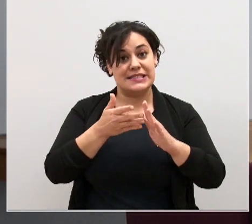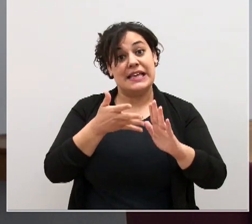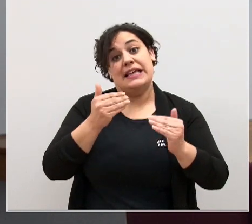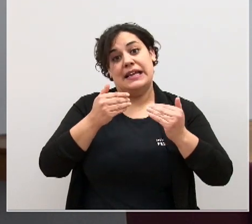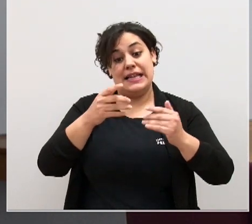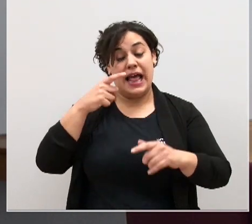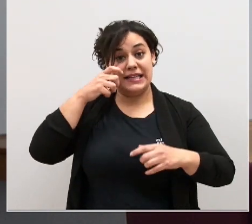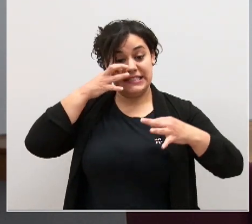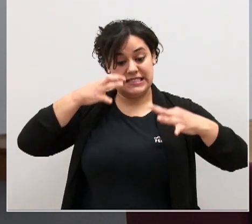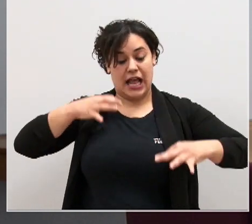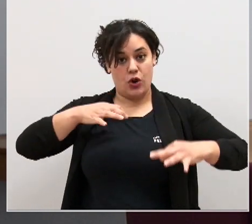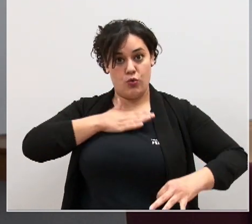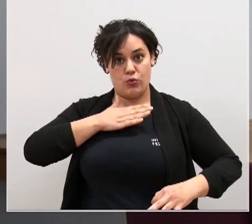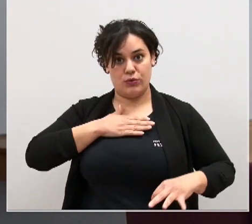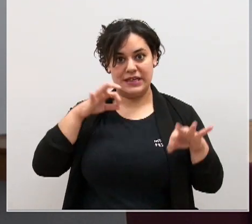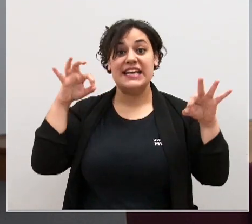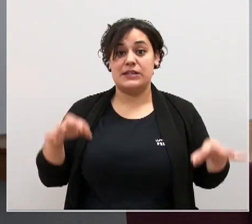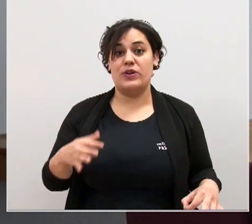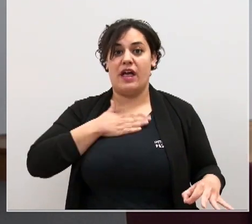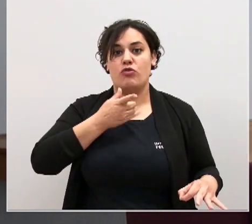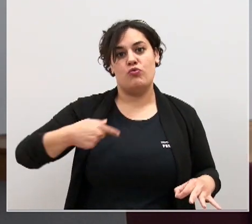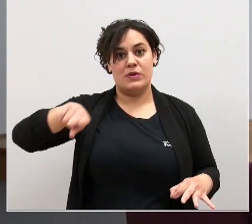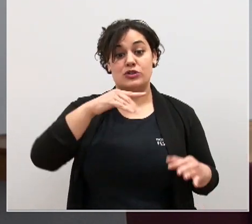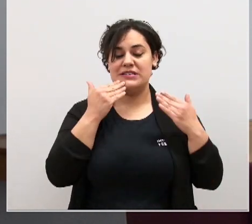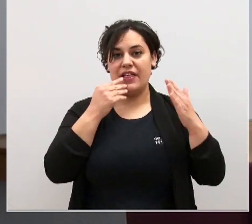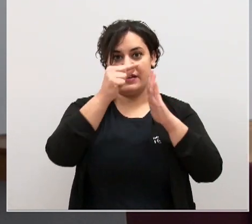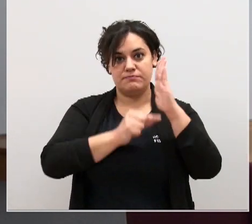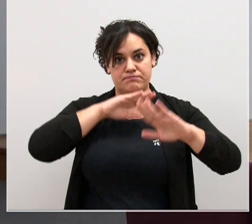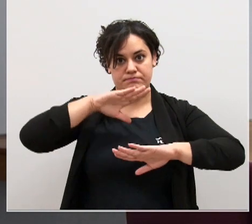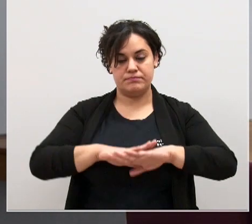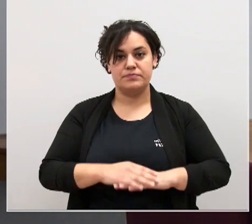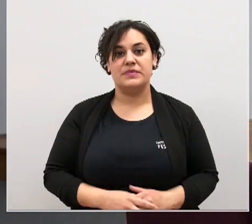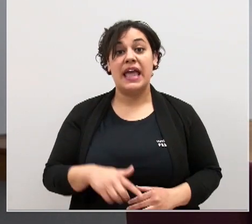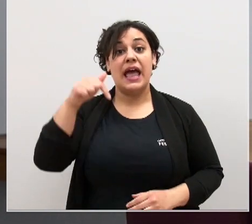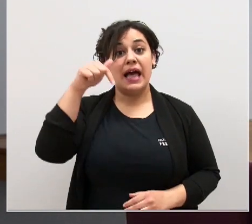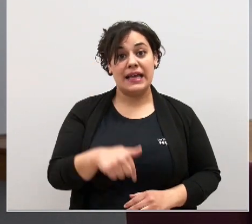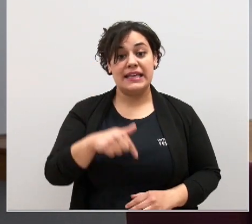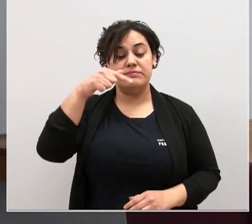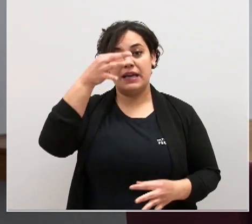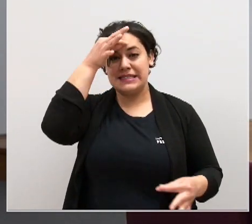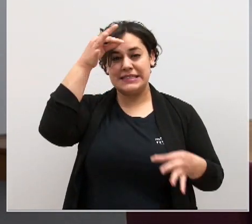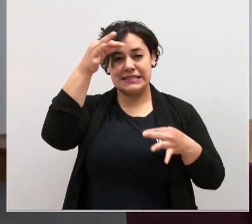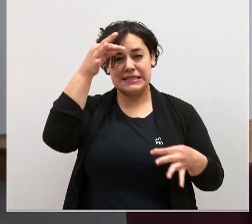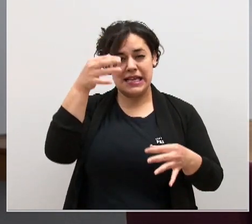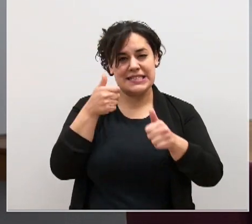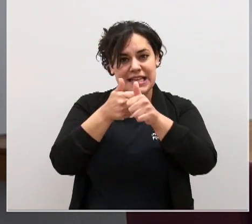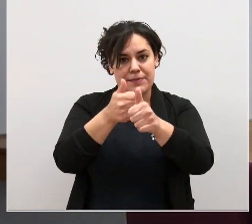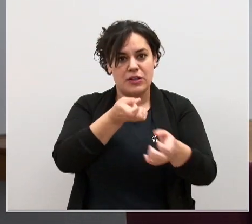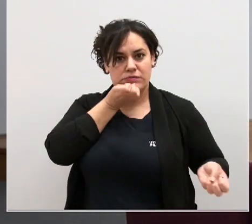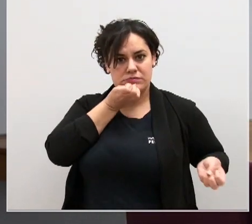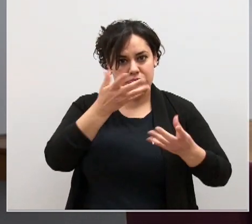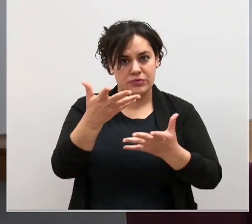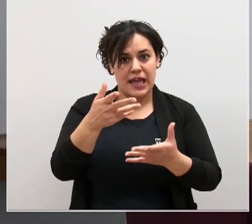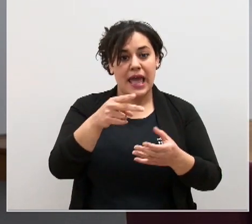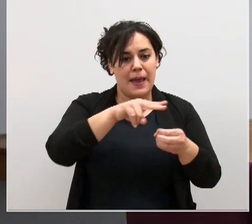y nuestra salud. En esta videoconferencia se informa y se da cuenta de manera detallada de los seguimientos que se hacen en cada uno de